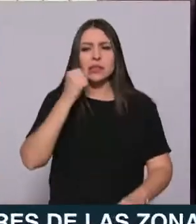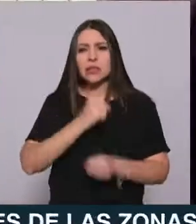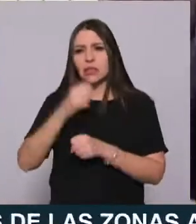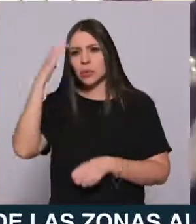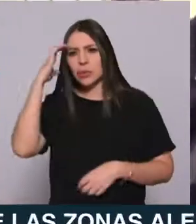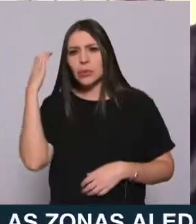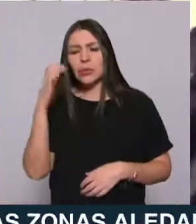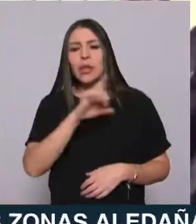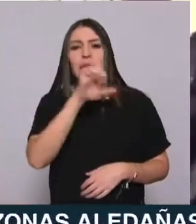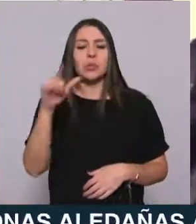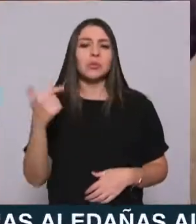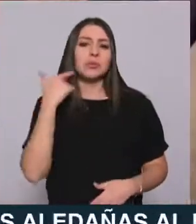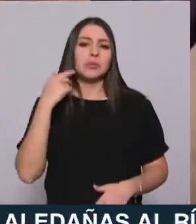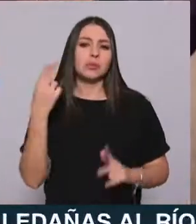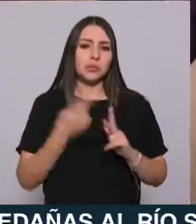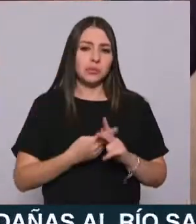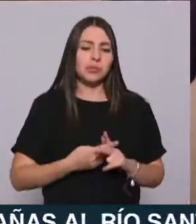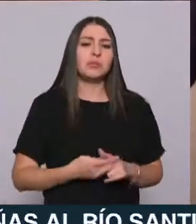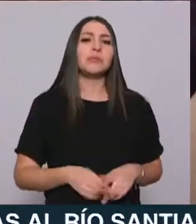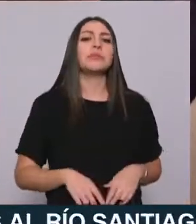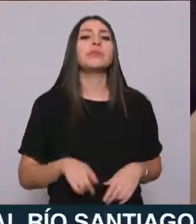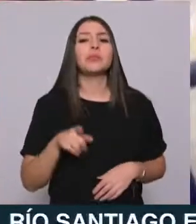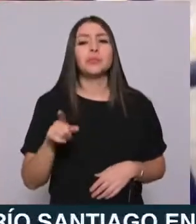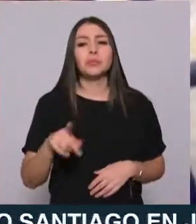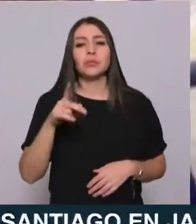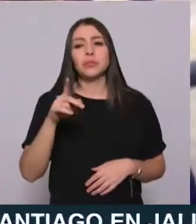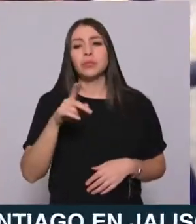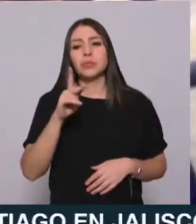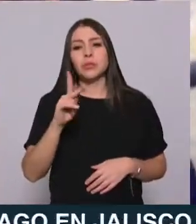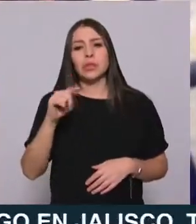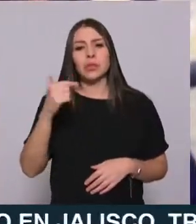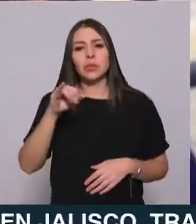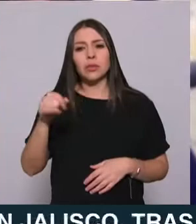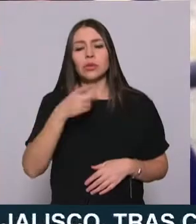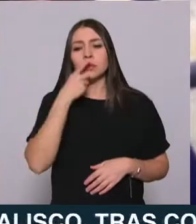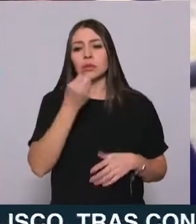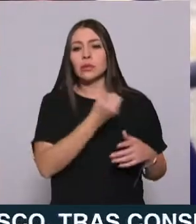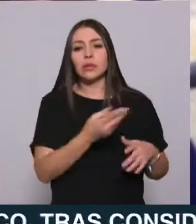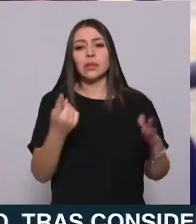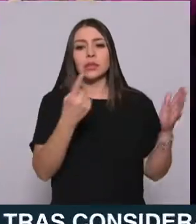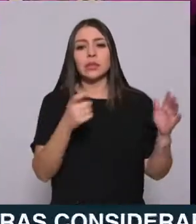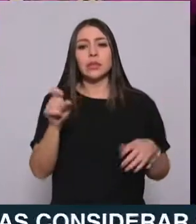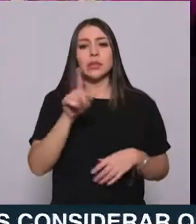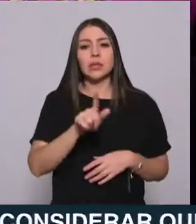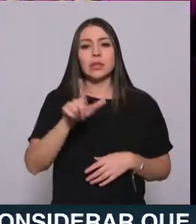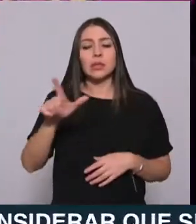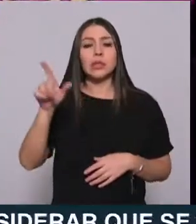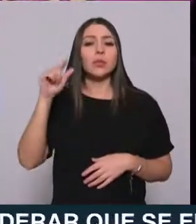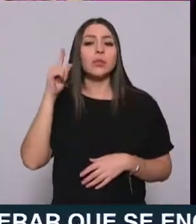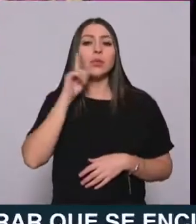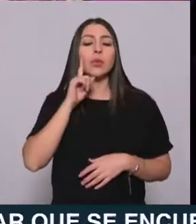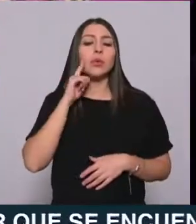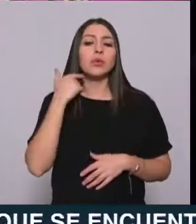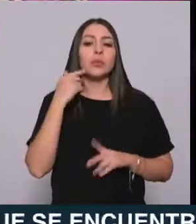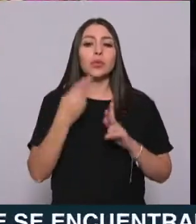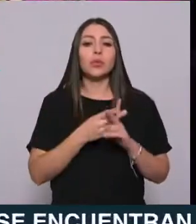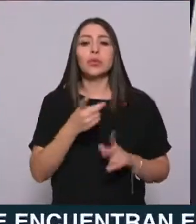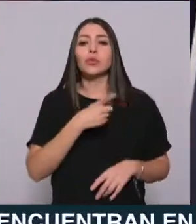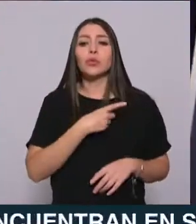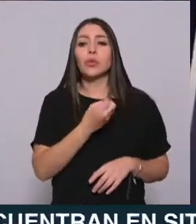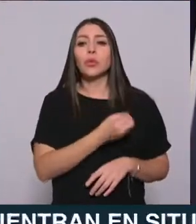General de Justicia registró 177 asesinatos de mujeres, de los cuales solo 43